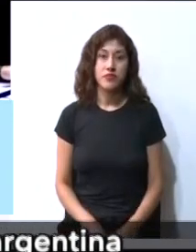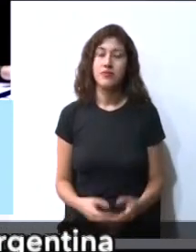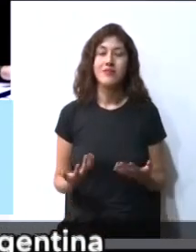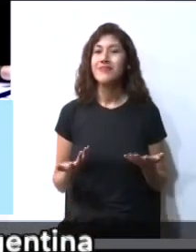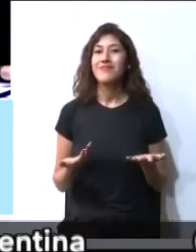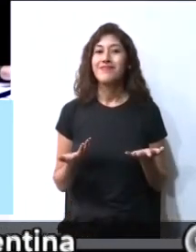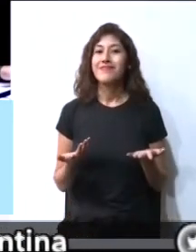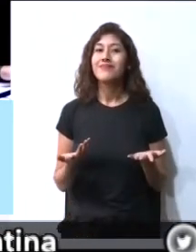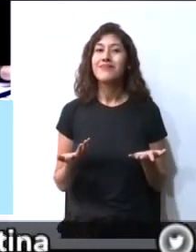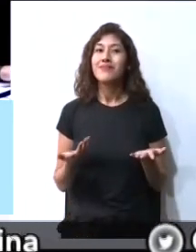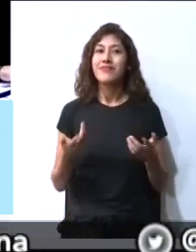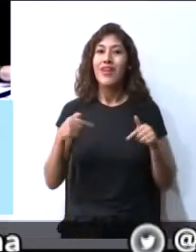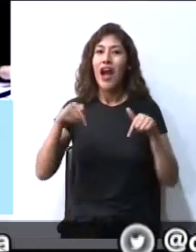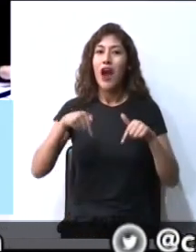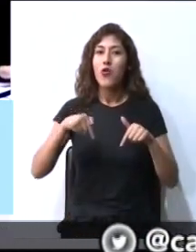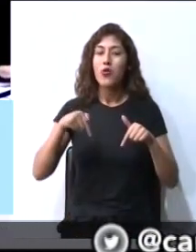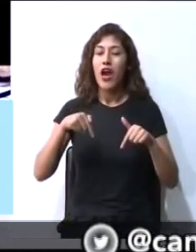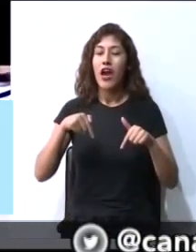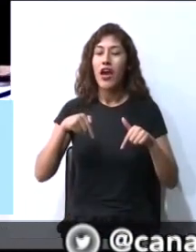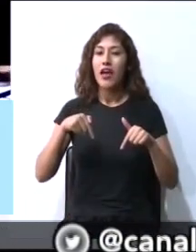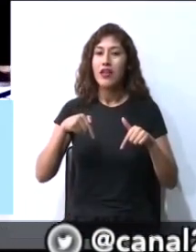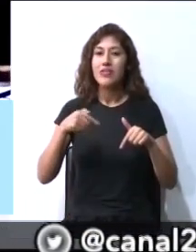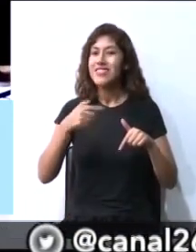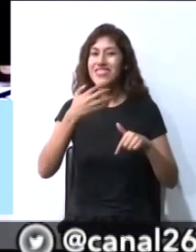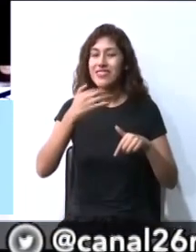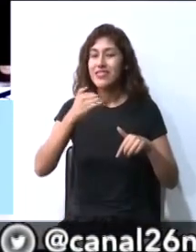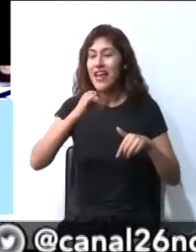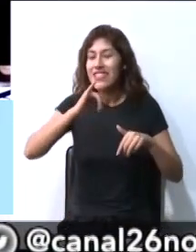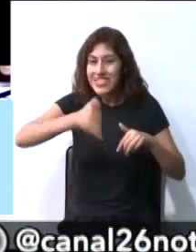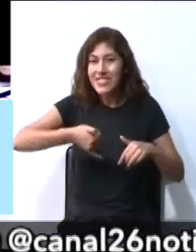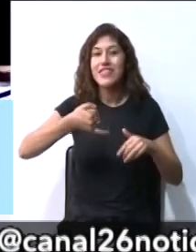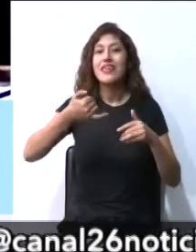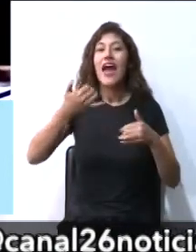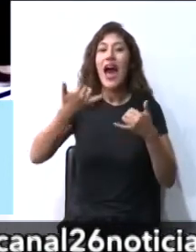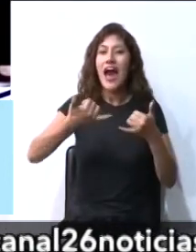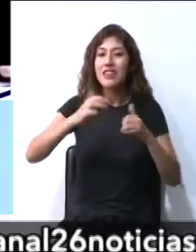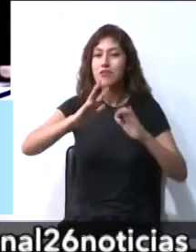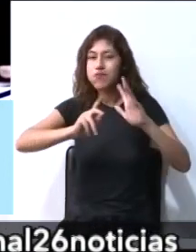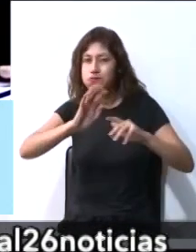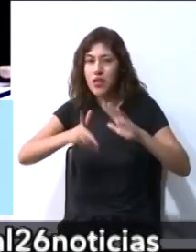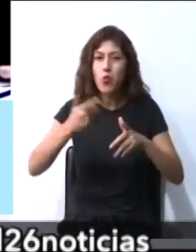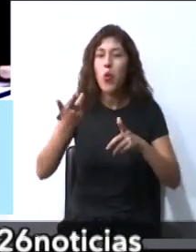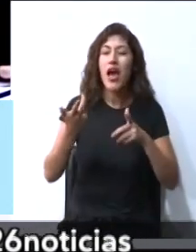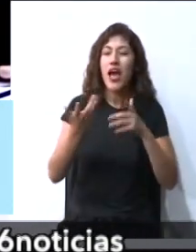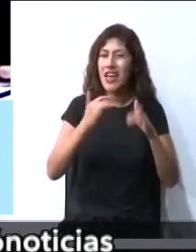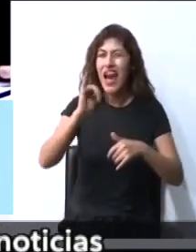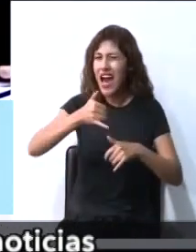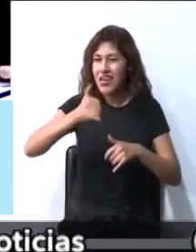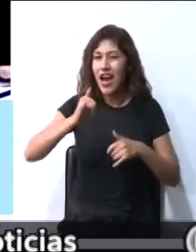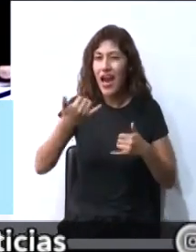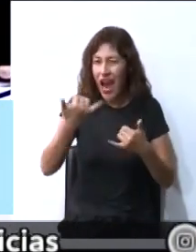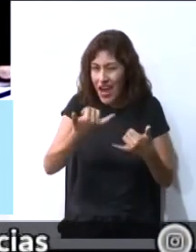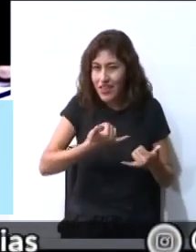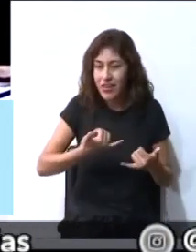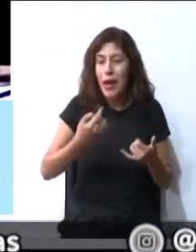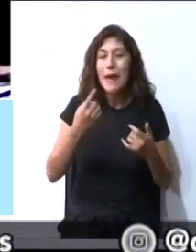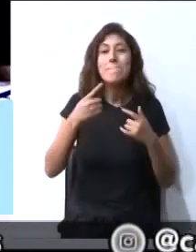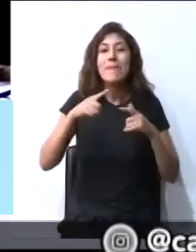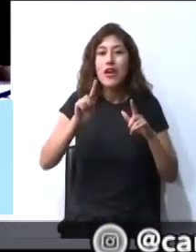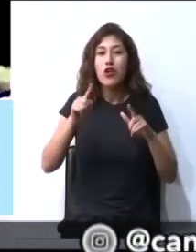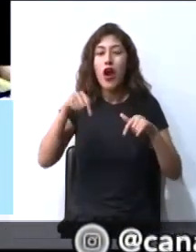Obviamente, hoy no es imposible que te pase algo en la ciudad, pero sí es mucho menos probable. Tenemos la tasa de